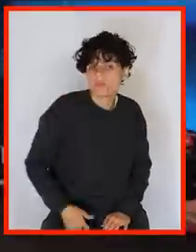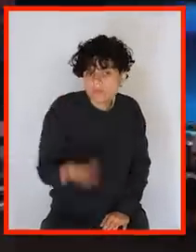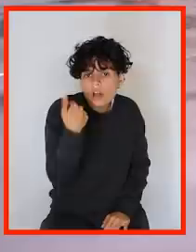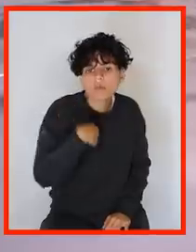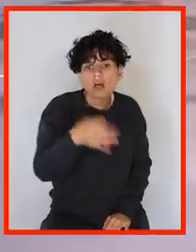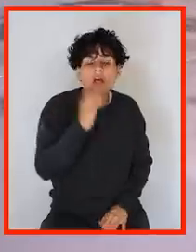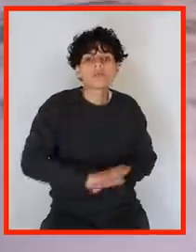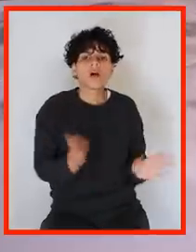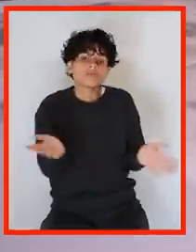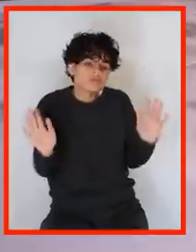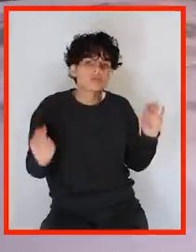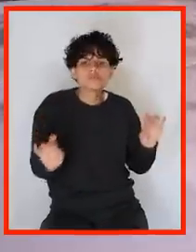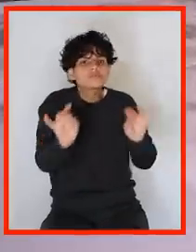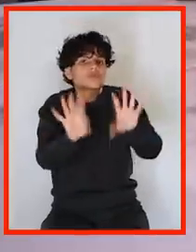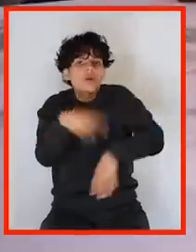dale. Pero dímelo de acá.